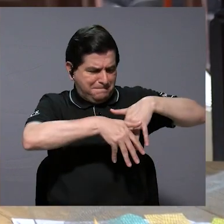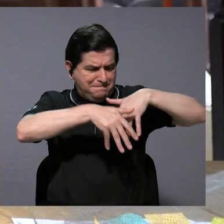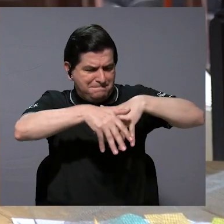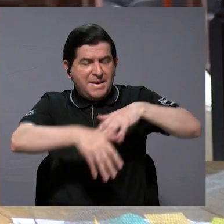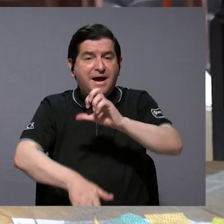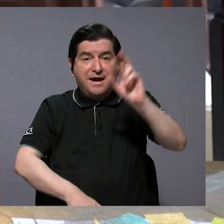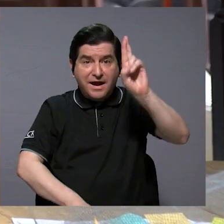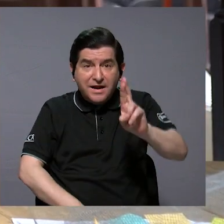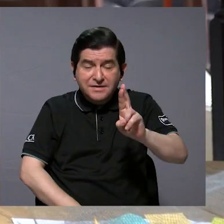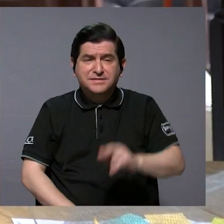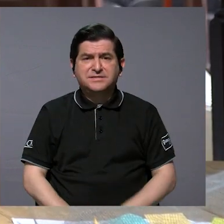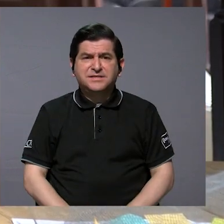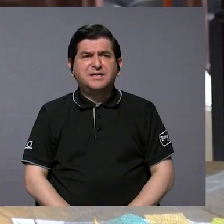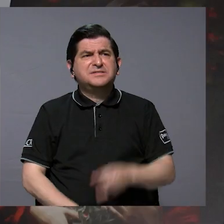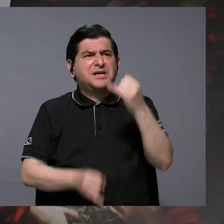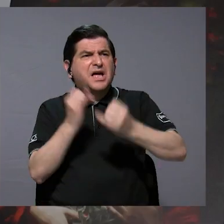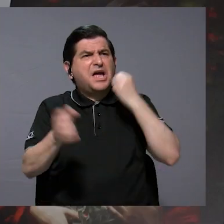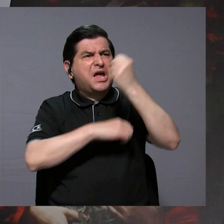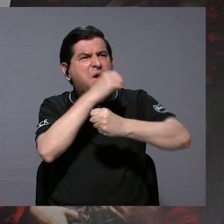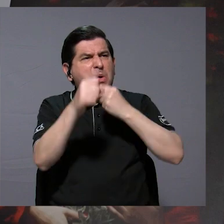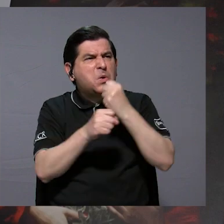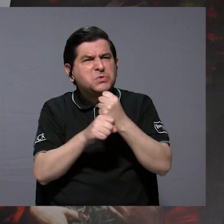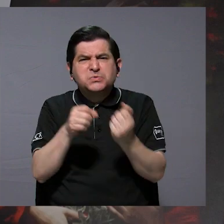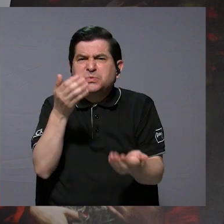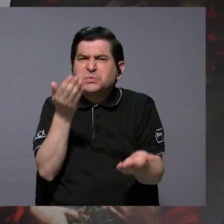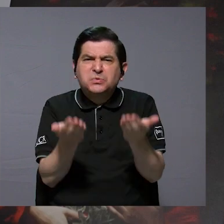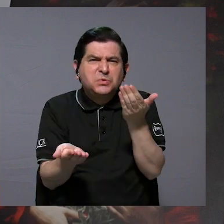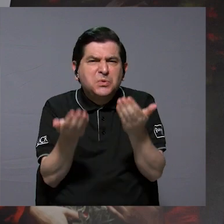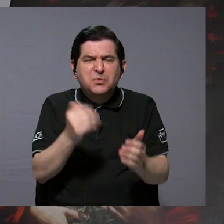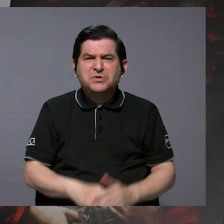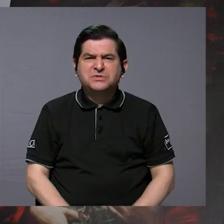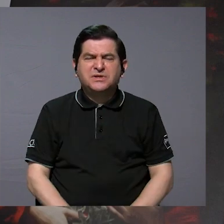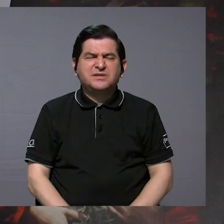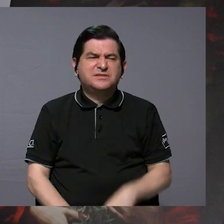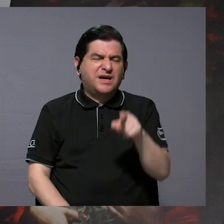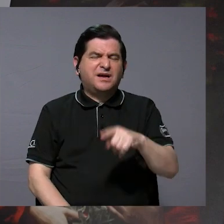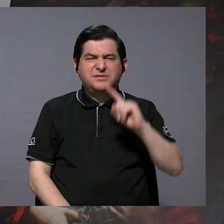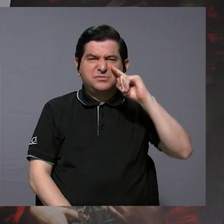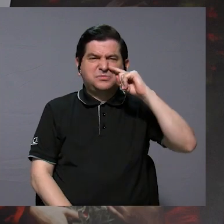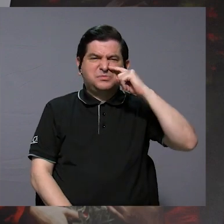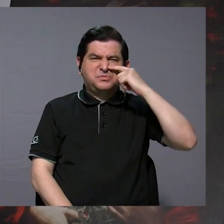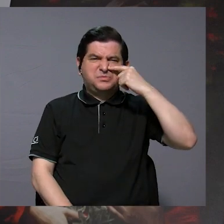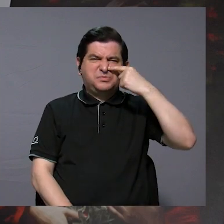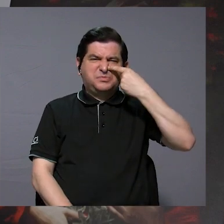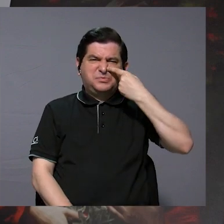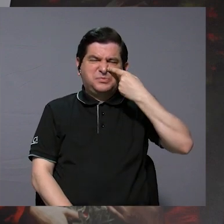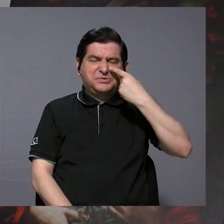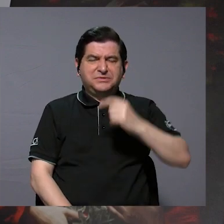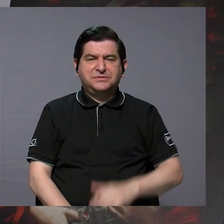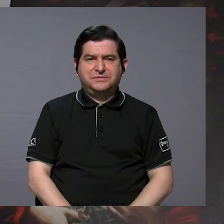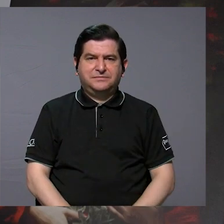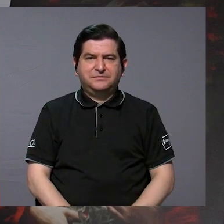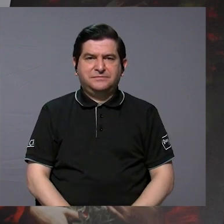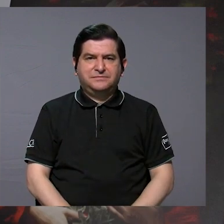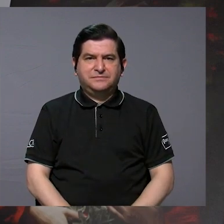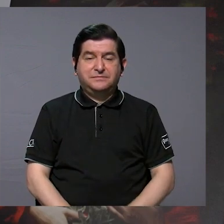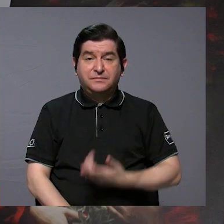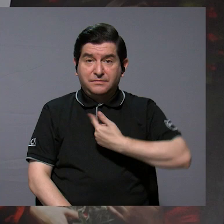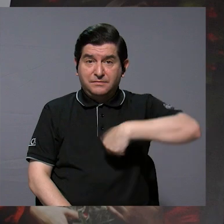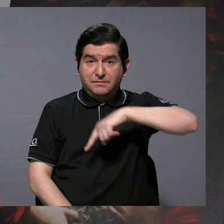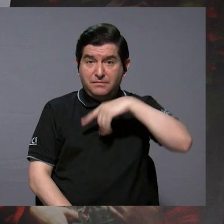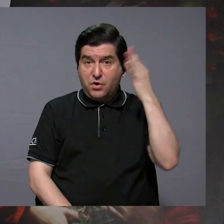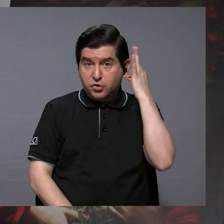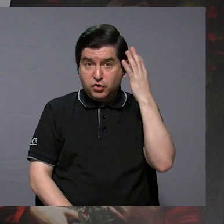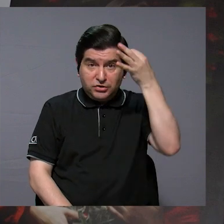Creemos que las marchas en Costa Rica han estado en los últimos años quizá un poco monótonas o aburridas.